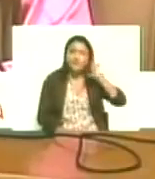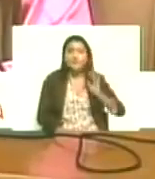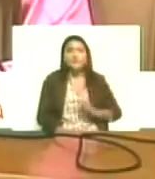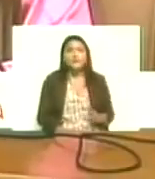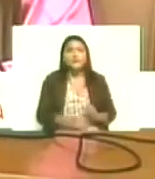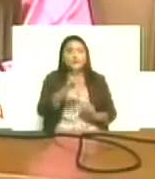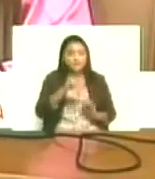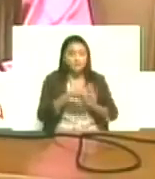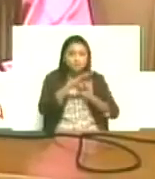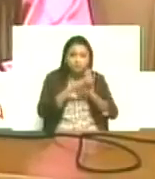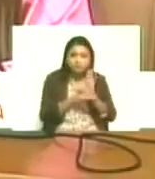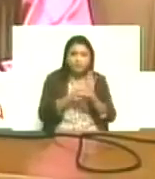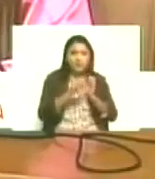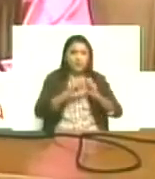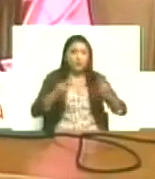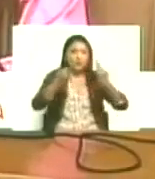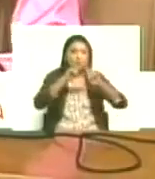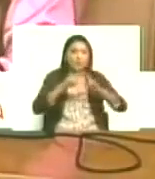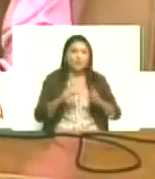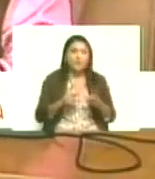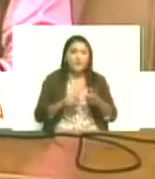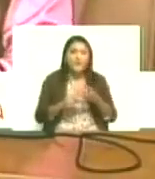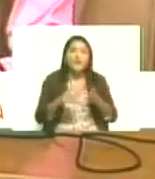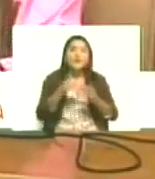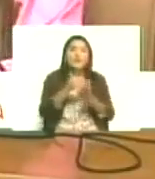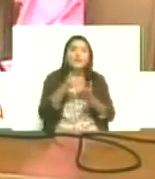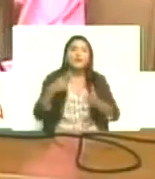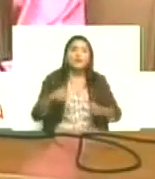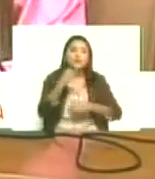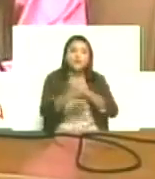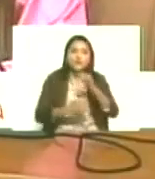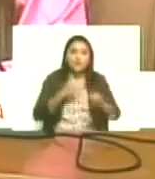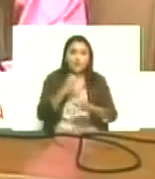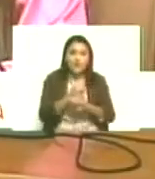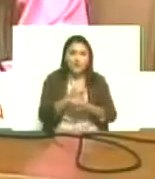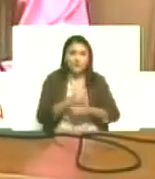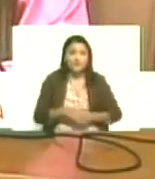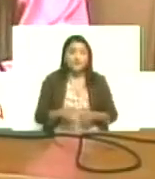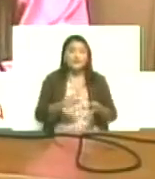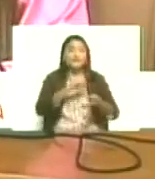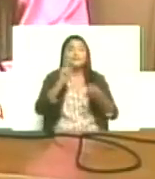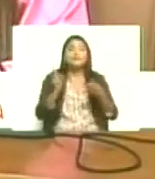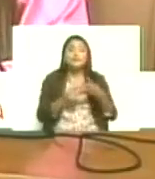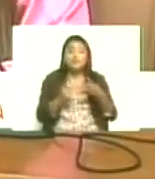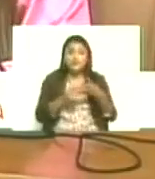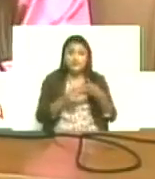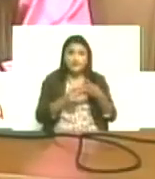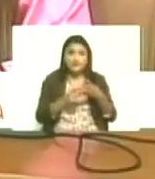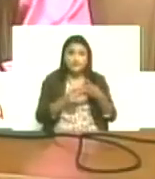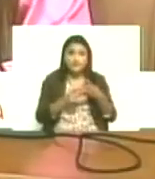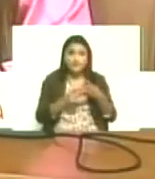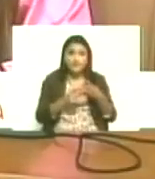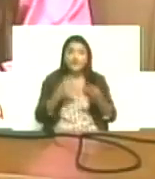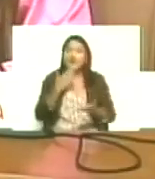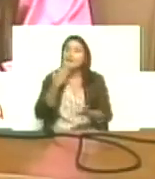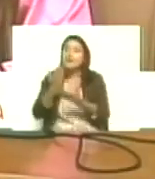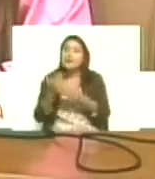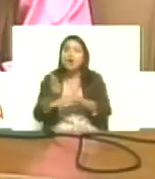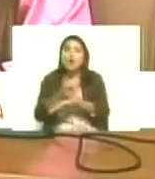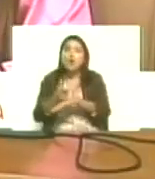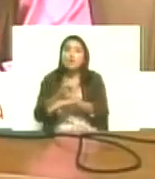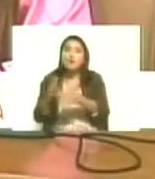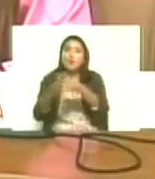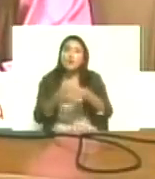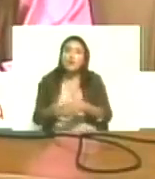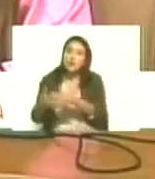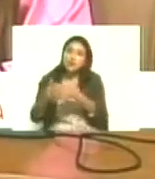Carta de Naciones Unidas y el derecho internacional. Tercero, exhortar al gobierno de los Estados Unidos